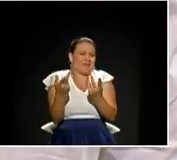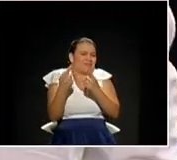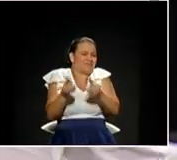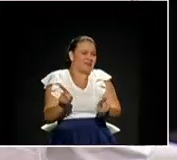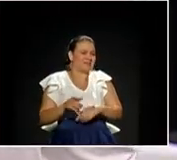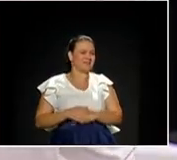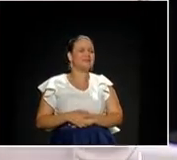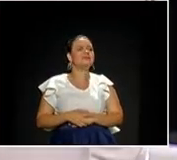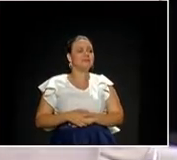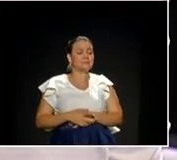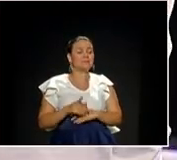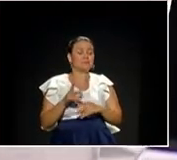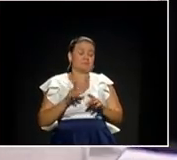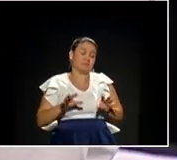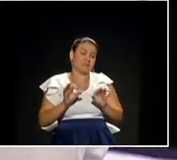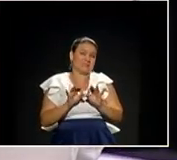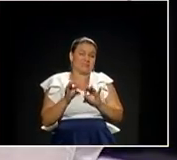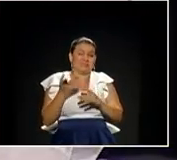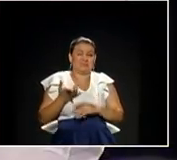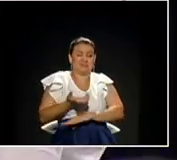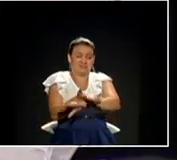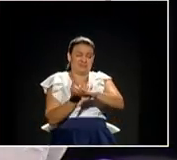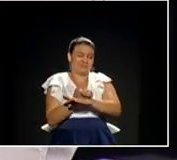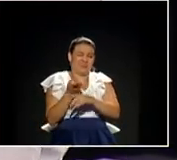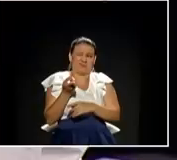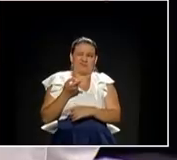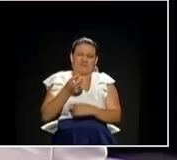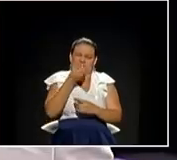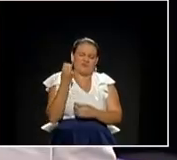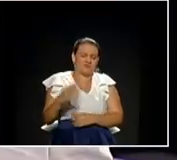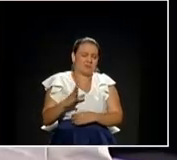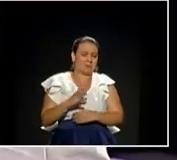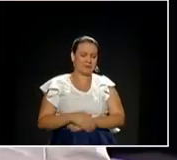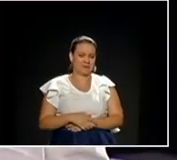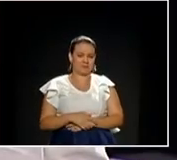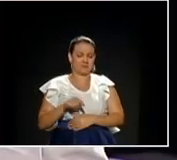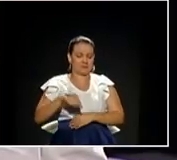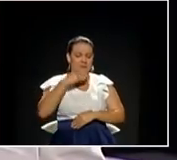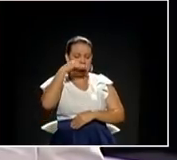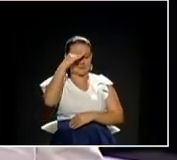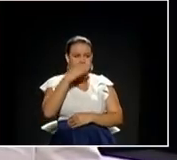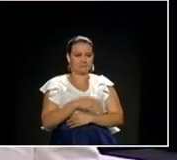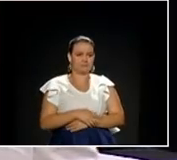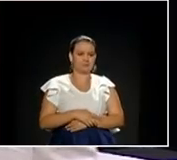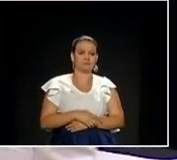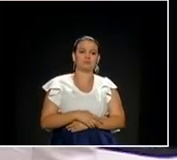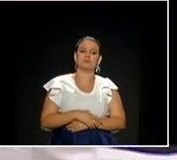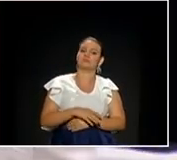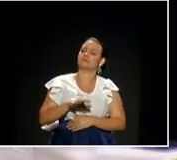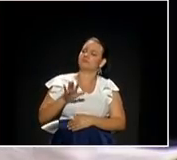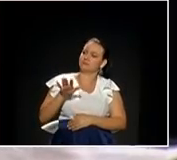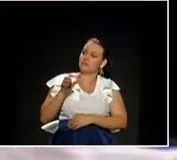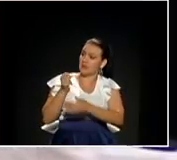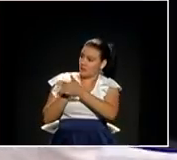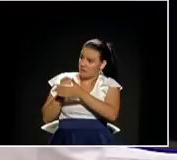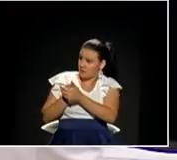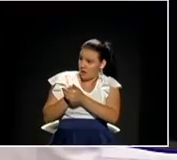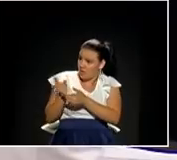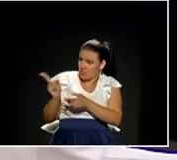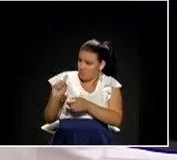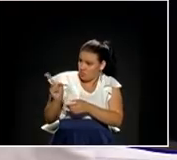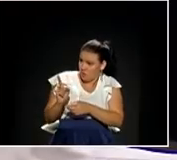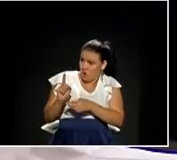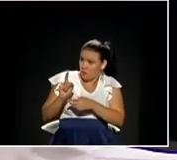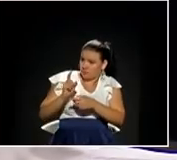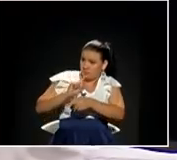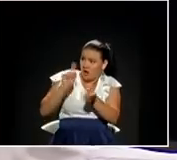infortunadamente creo que no le apuestan a una menor movilidad ni le permitan e insistirle usted no va a cambiar el pico y placa tal cual está